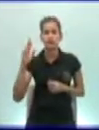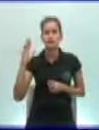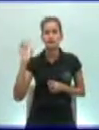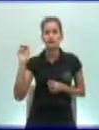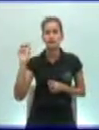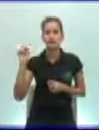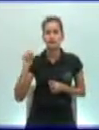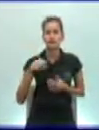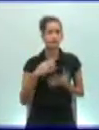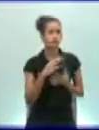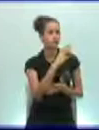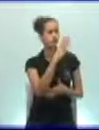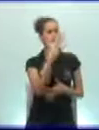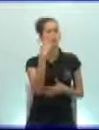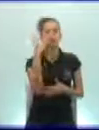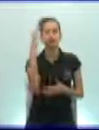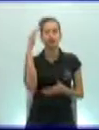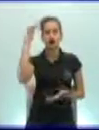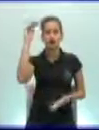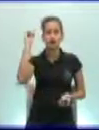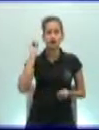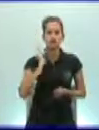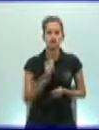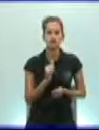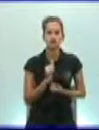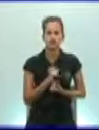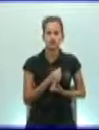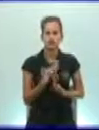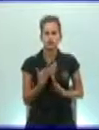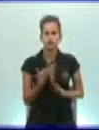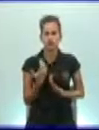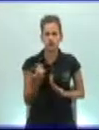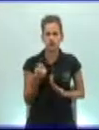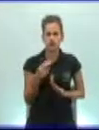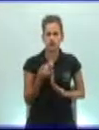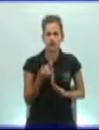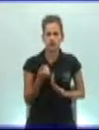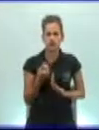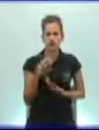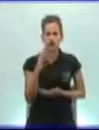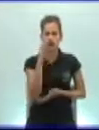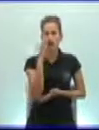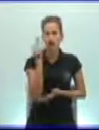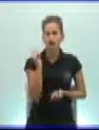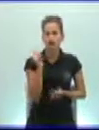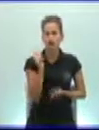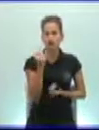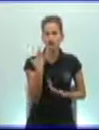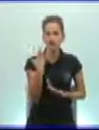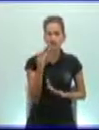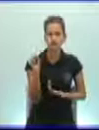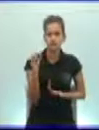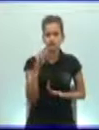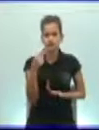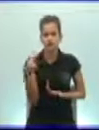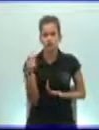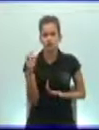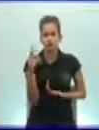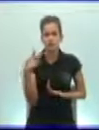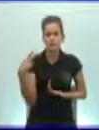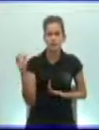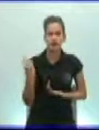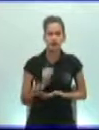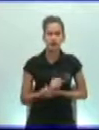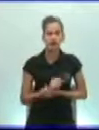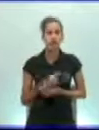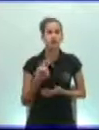árboles. Vamos a determinar cuáles son los miembros de la oración, o sea, el sujeto y el predicado. Y al circular el